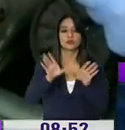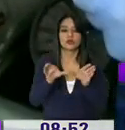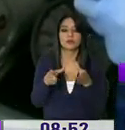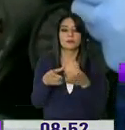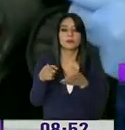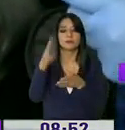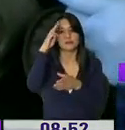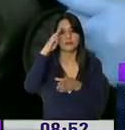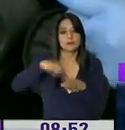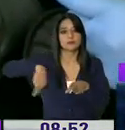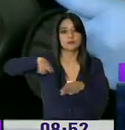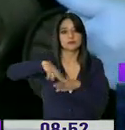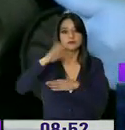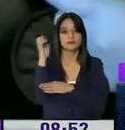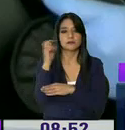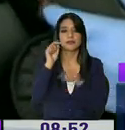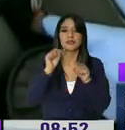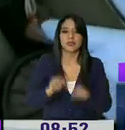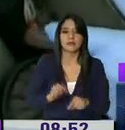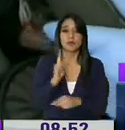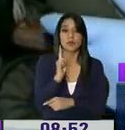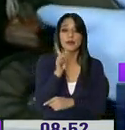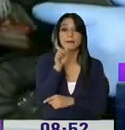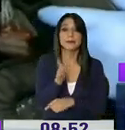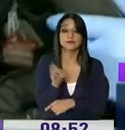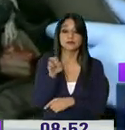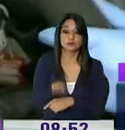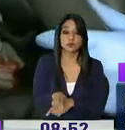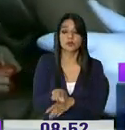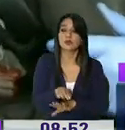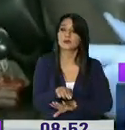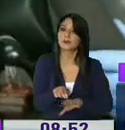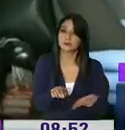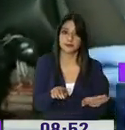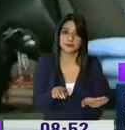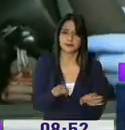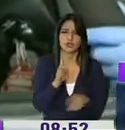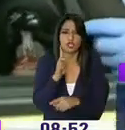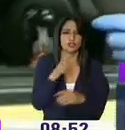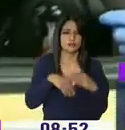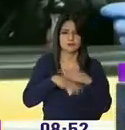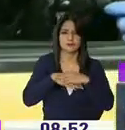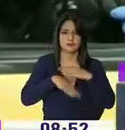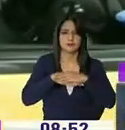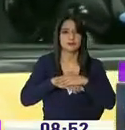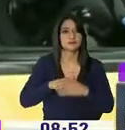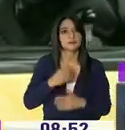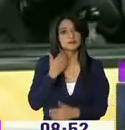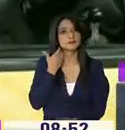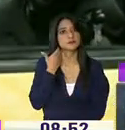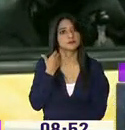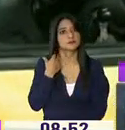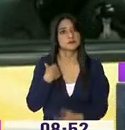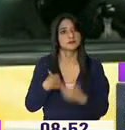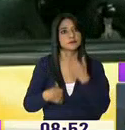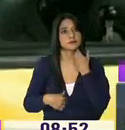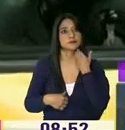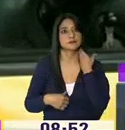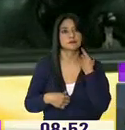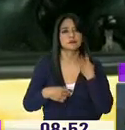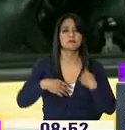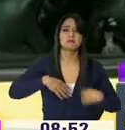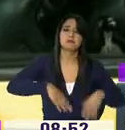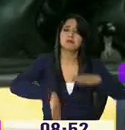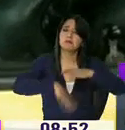Nacional, tienen que trasladar a una sola persona. Y dice la resolución que